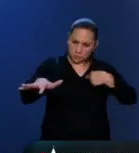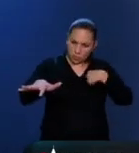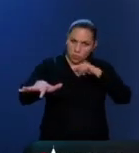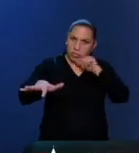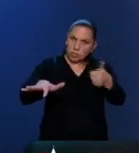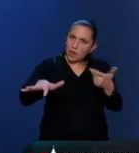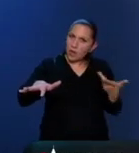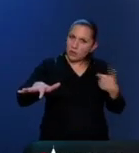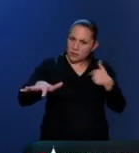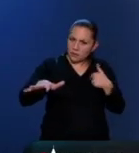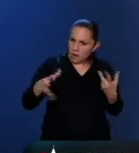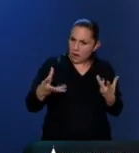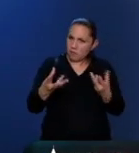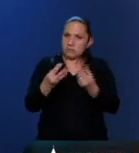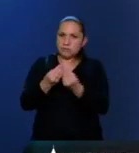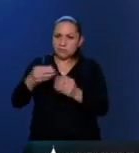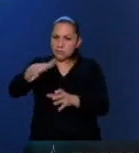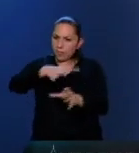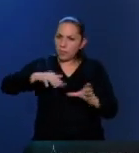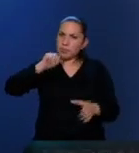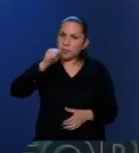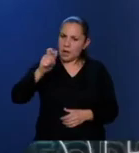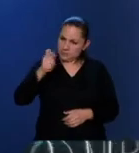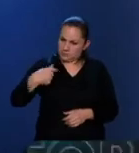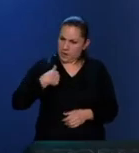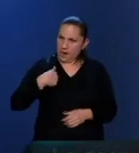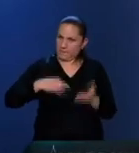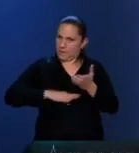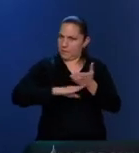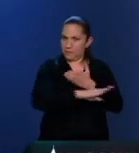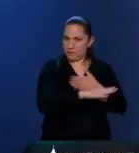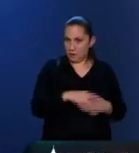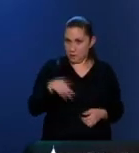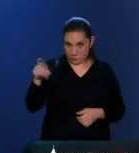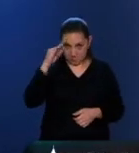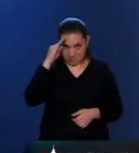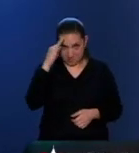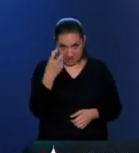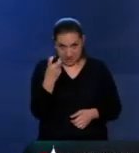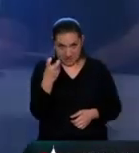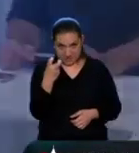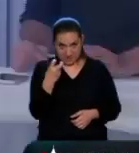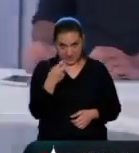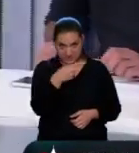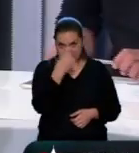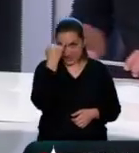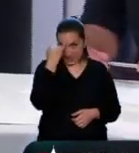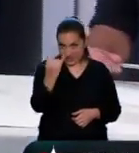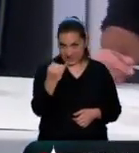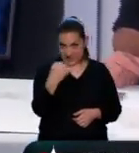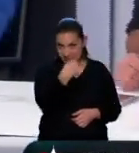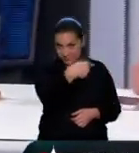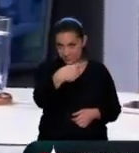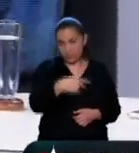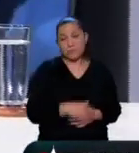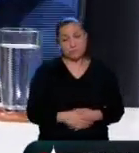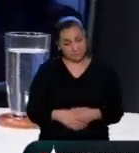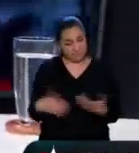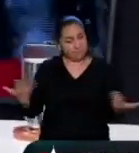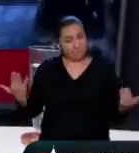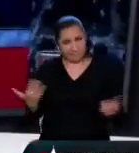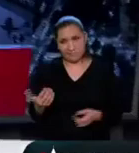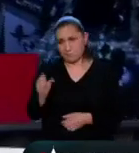crees tú que se deba esto? ¿Consideras que puede ser así? Bueno, claro, es decir, hay una naturalización del privilegio y de la condición de